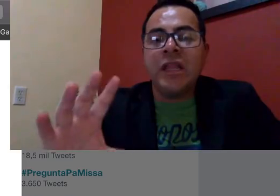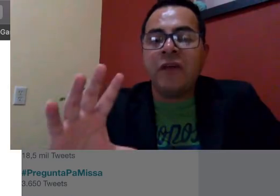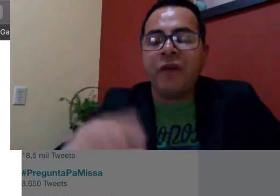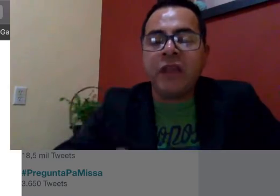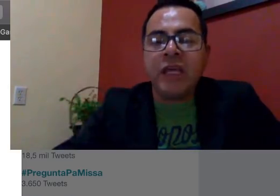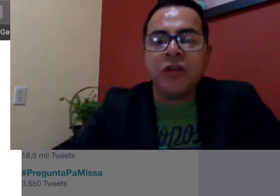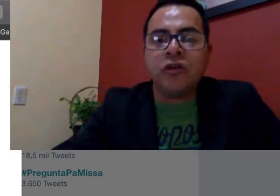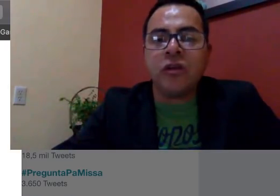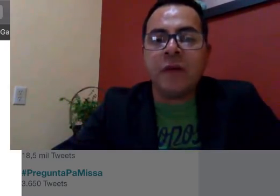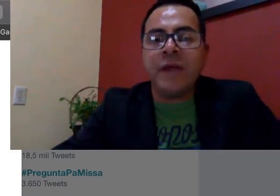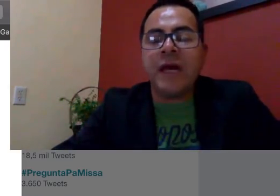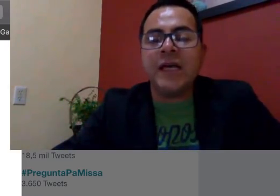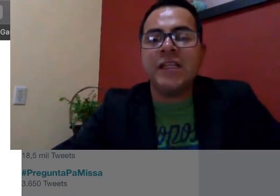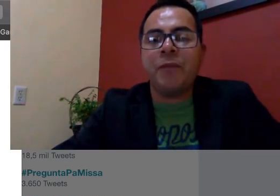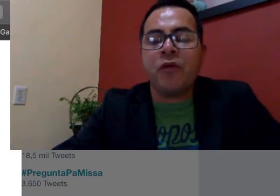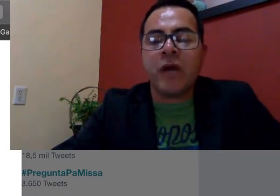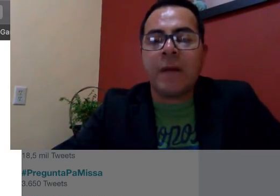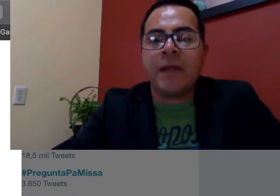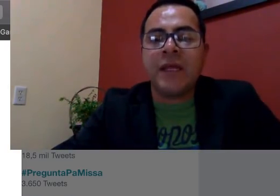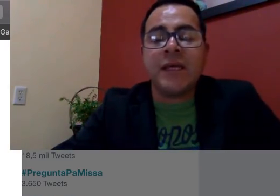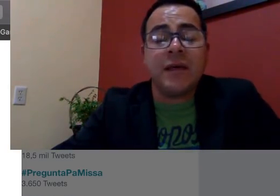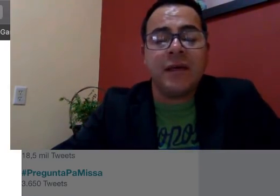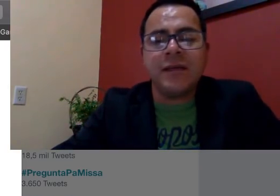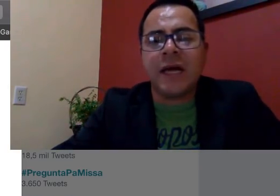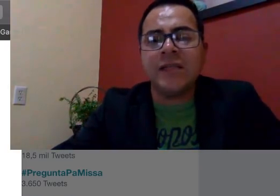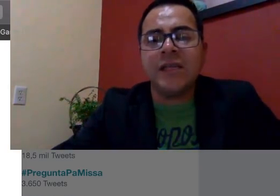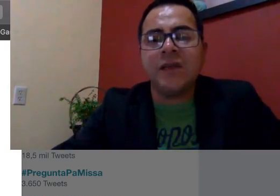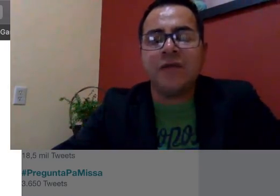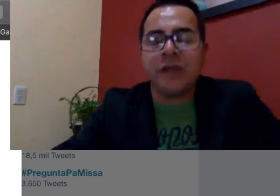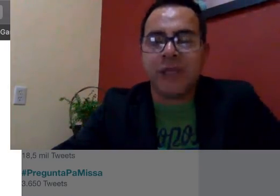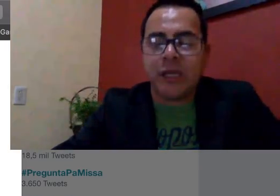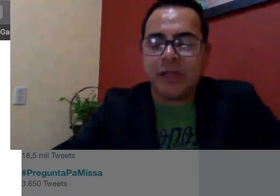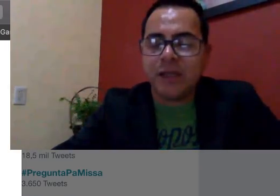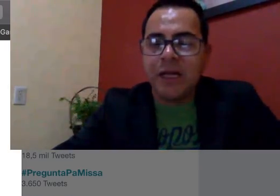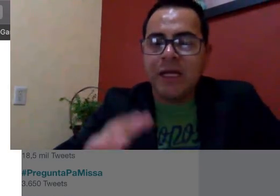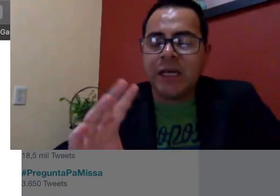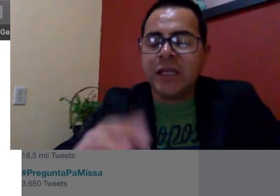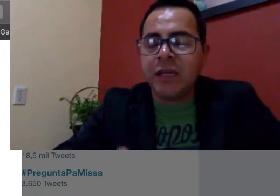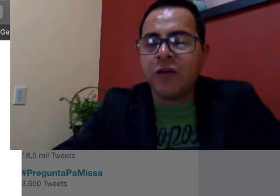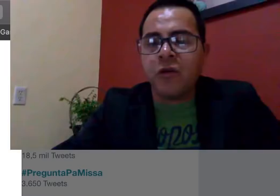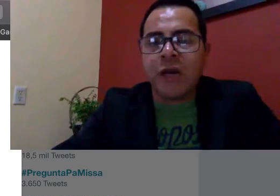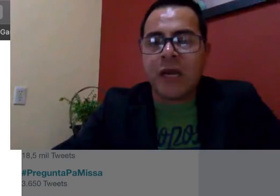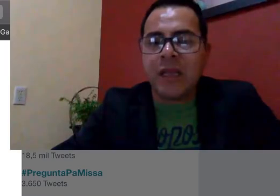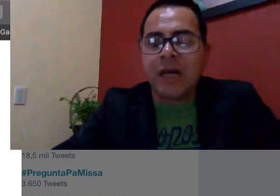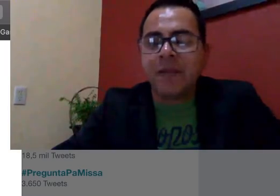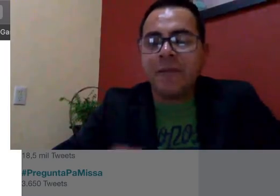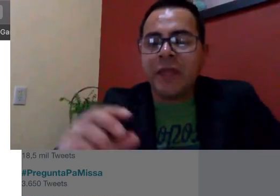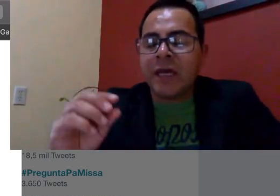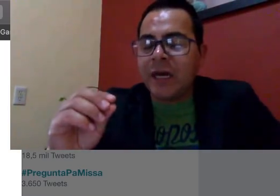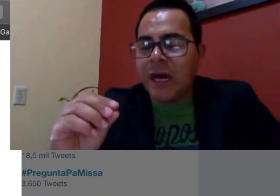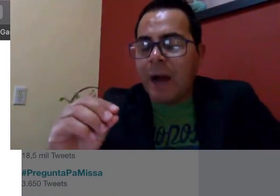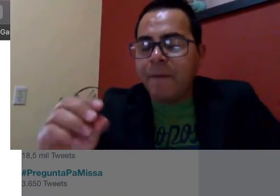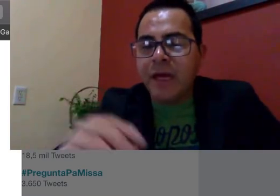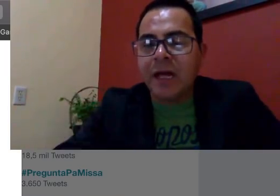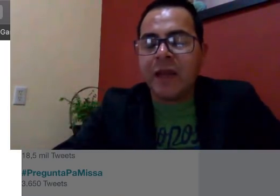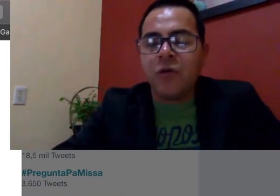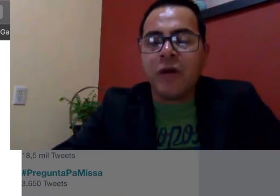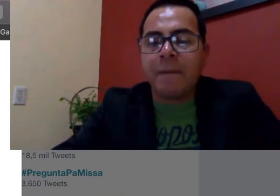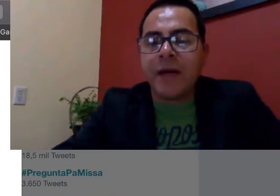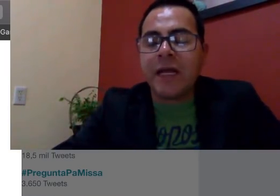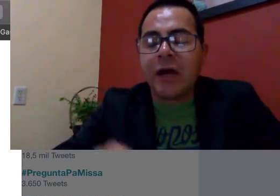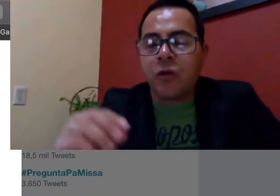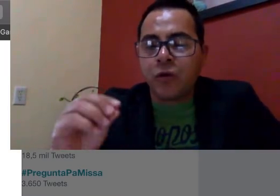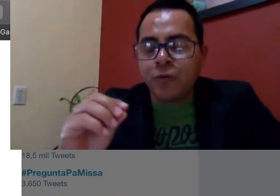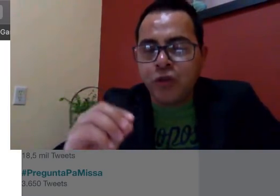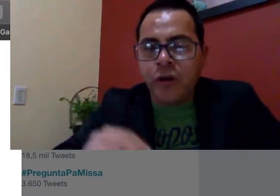manifestando defendiendo todavía este programa de estancias infantiles. Ya se dijo con claridad que había de